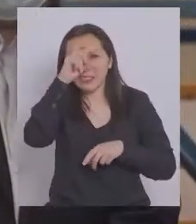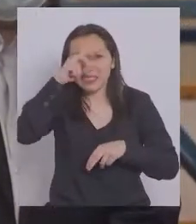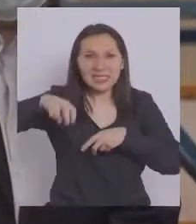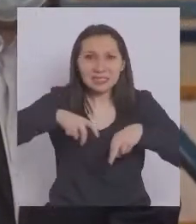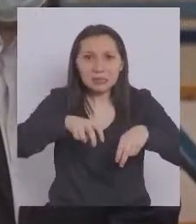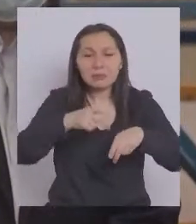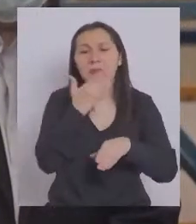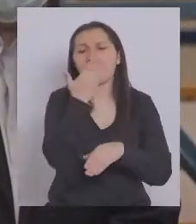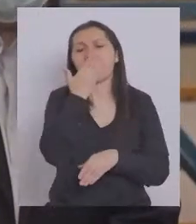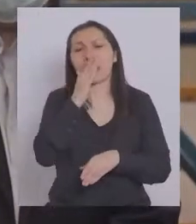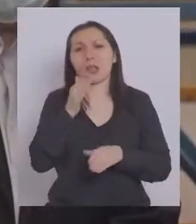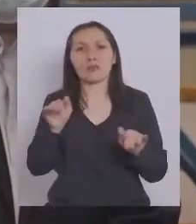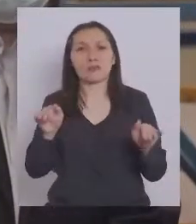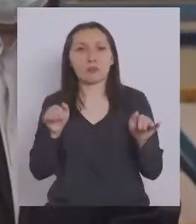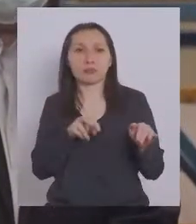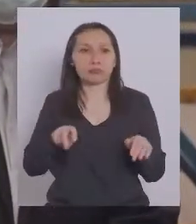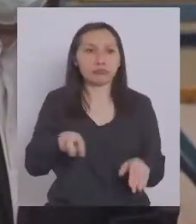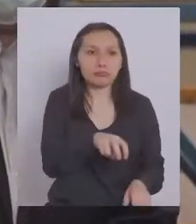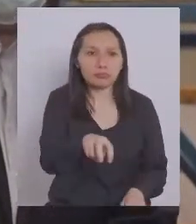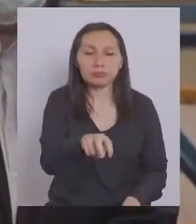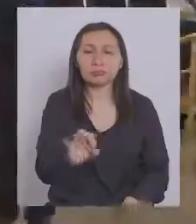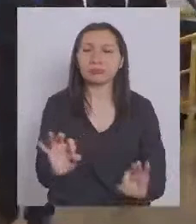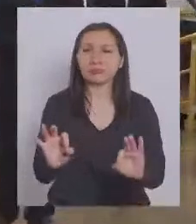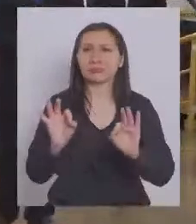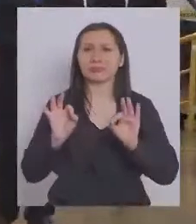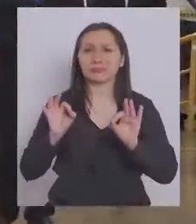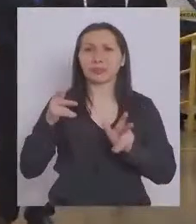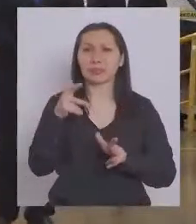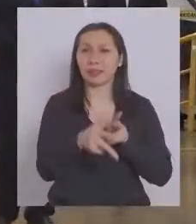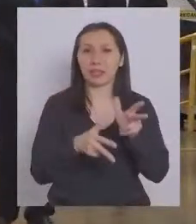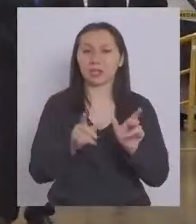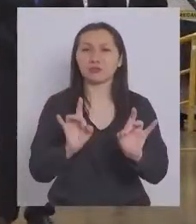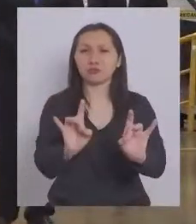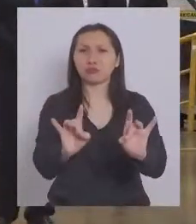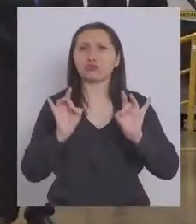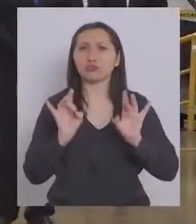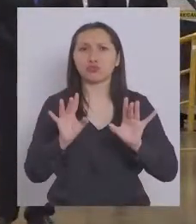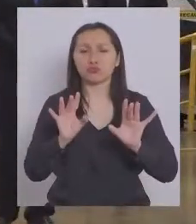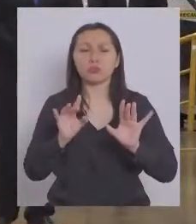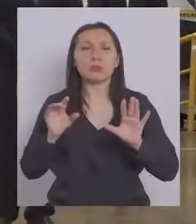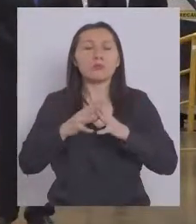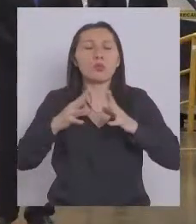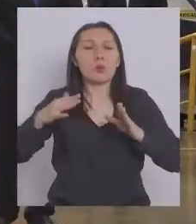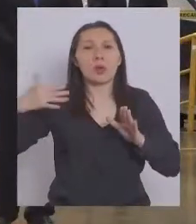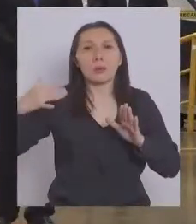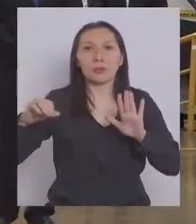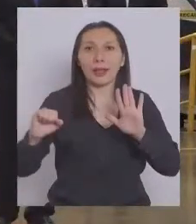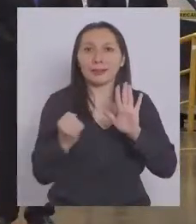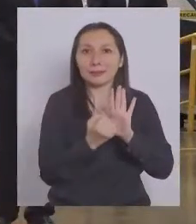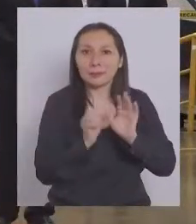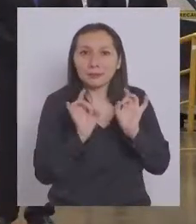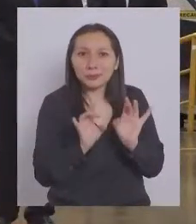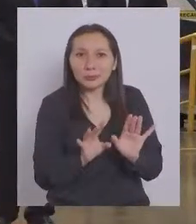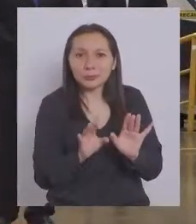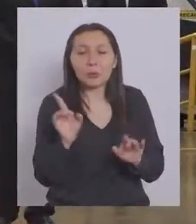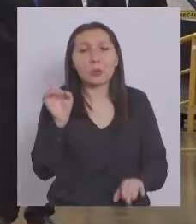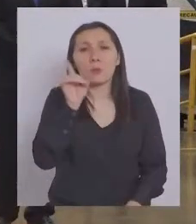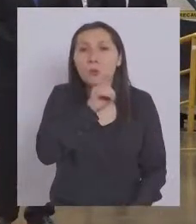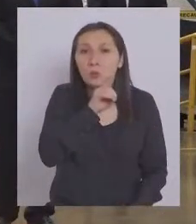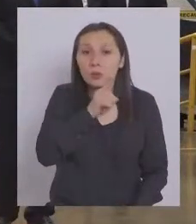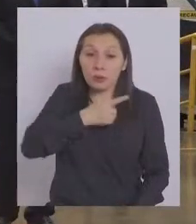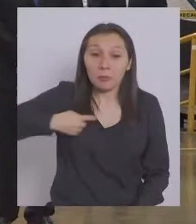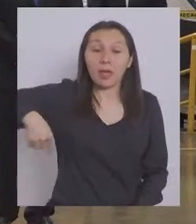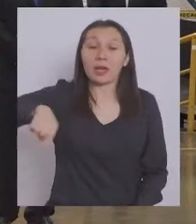mejor, grandes cosas que hacen de estos trenes un hito muy importante. Y por último, es